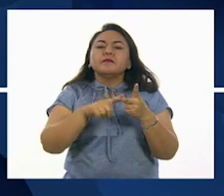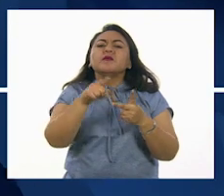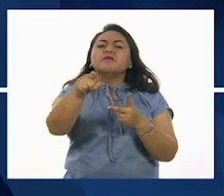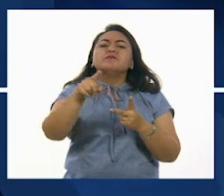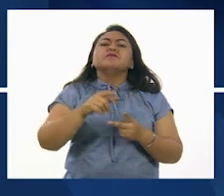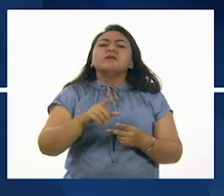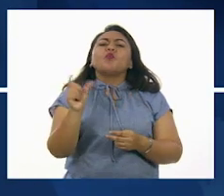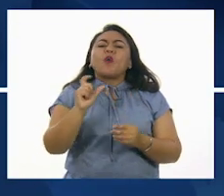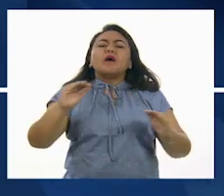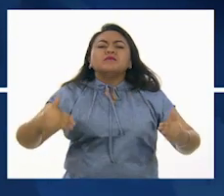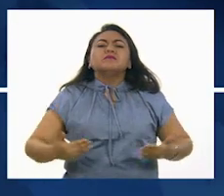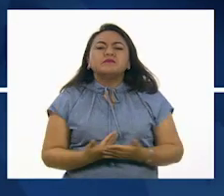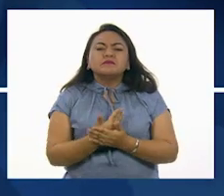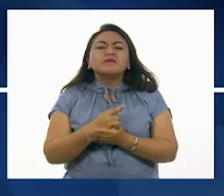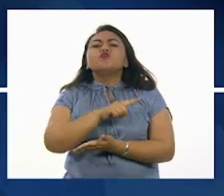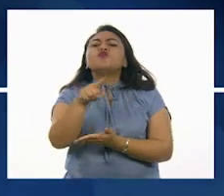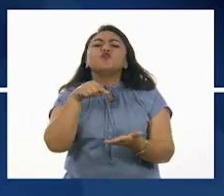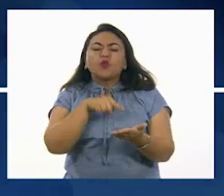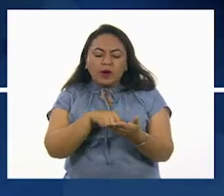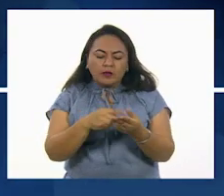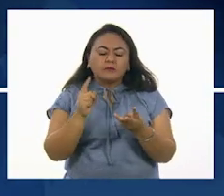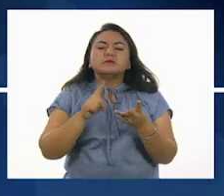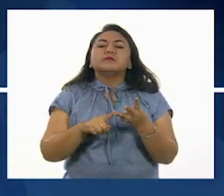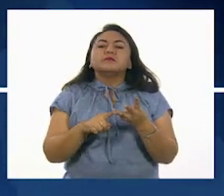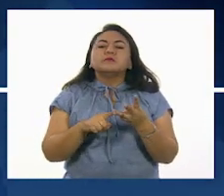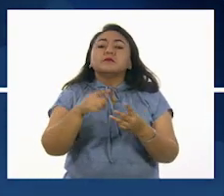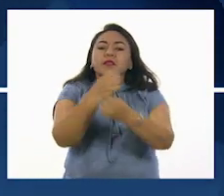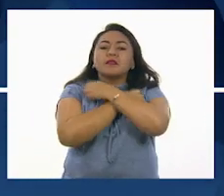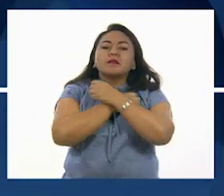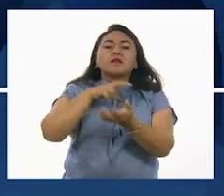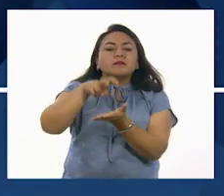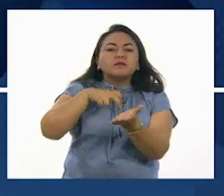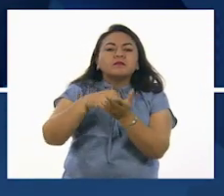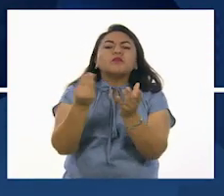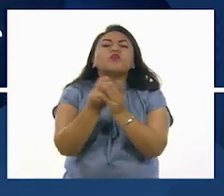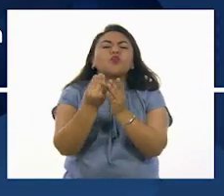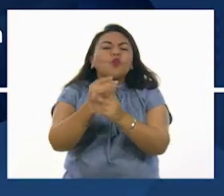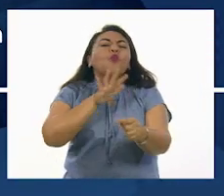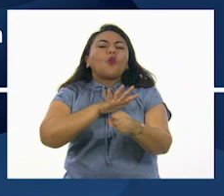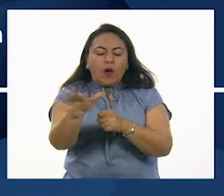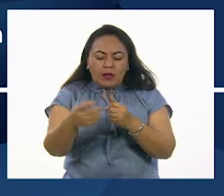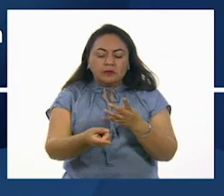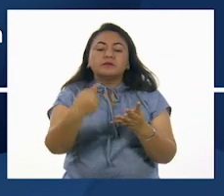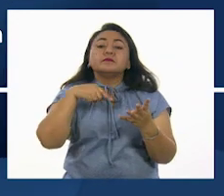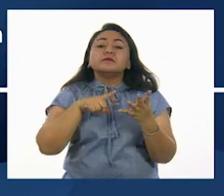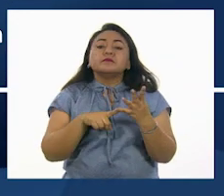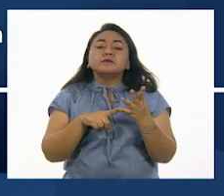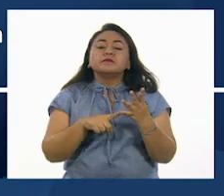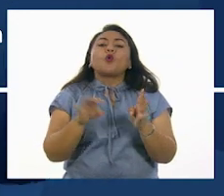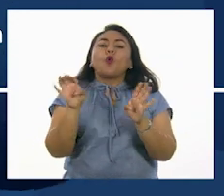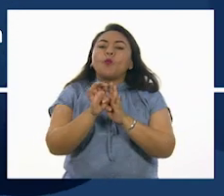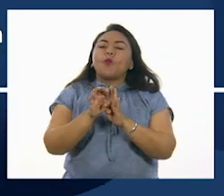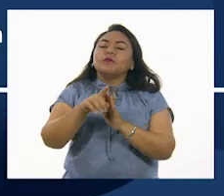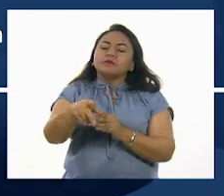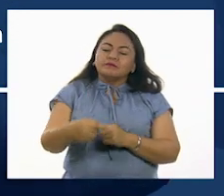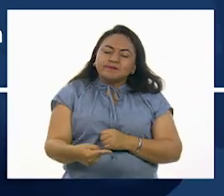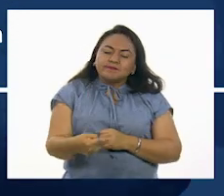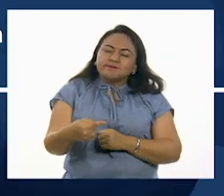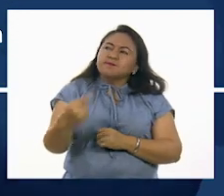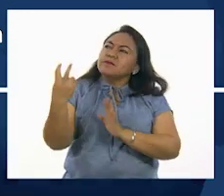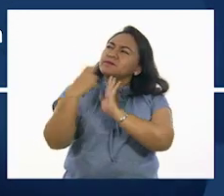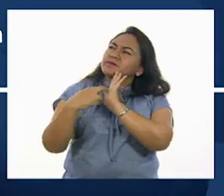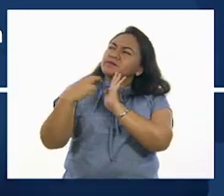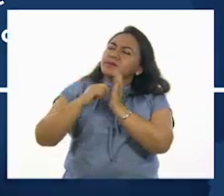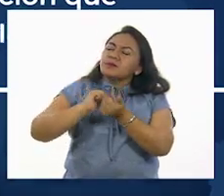dónde? ¿Qué tipo de educación recibiste? ¿Cómo influyó la educación que recibiste en el logro de la formación de